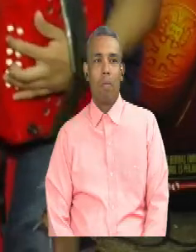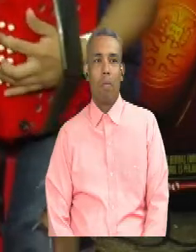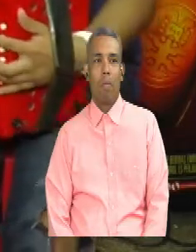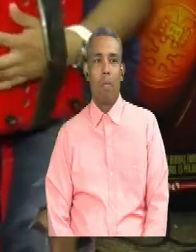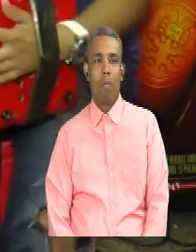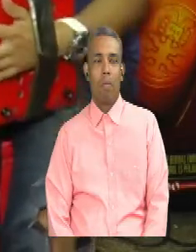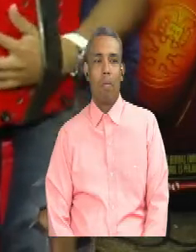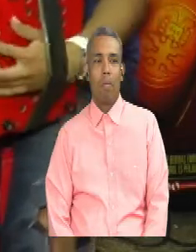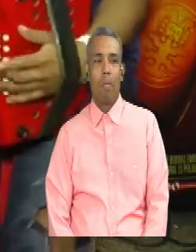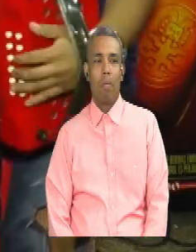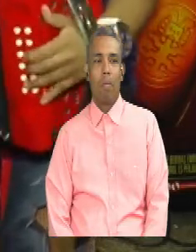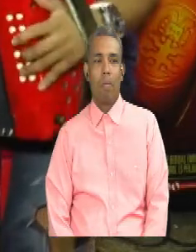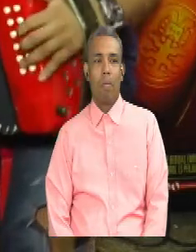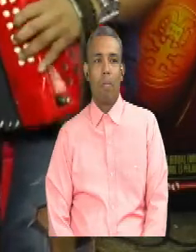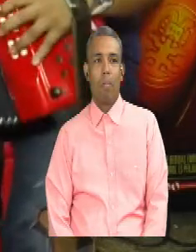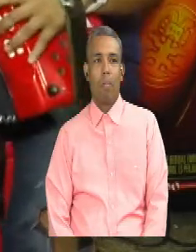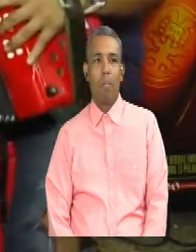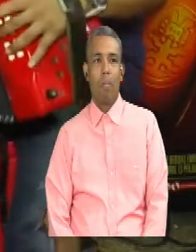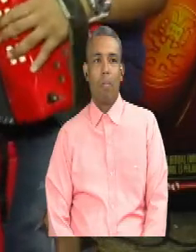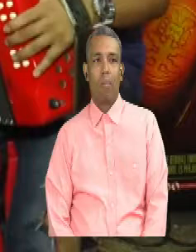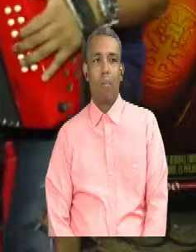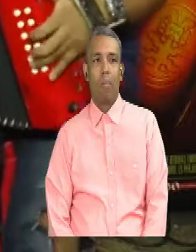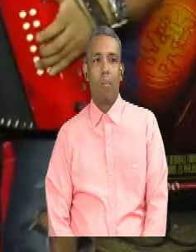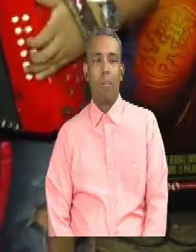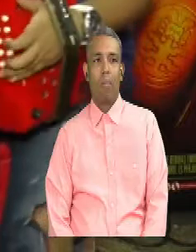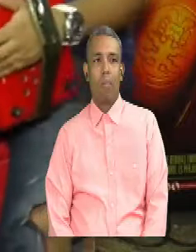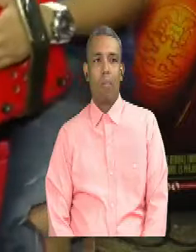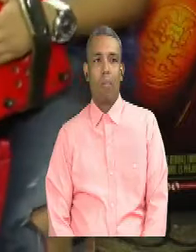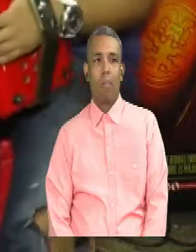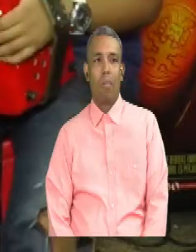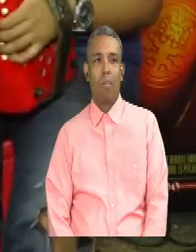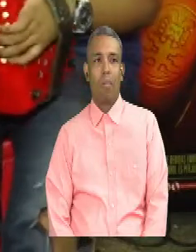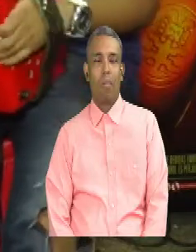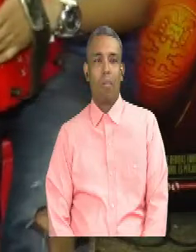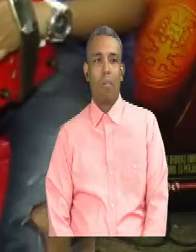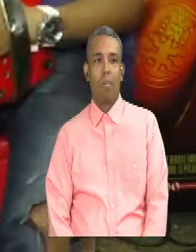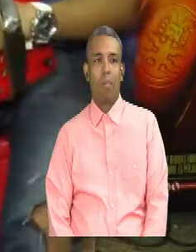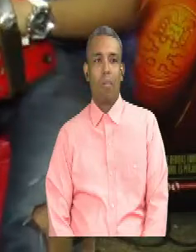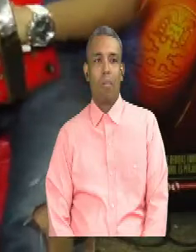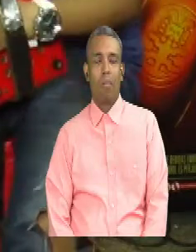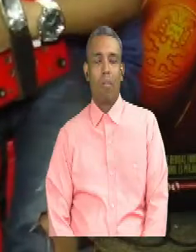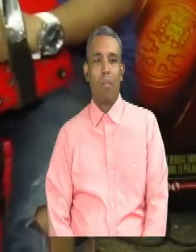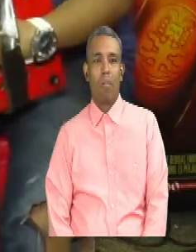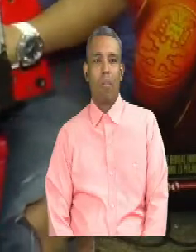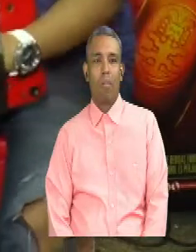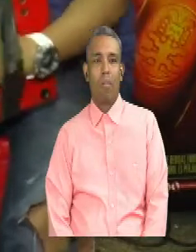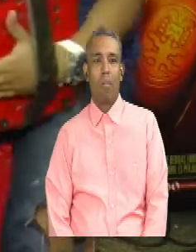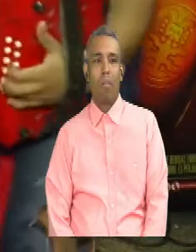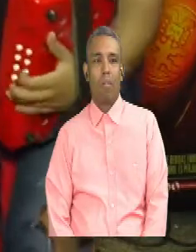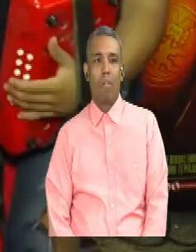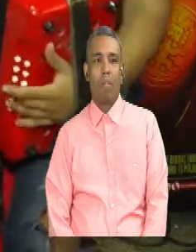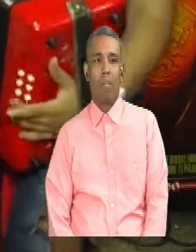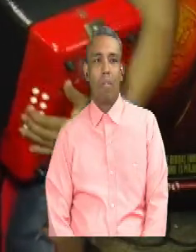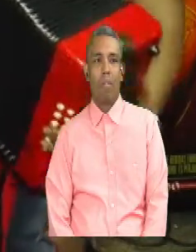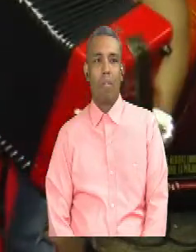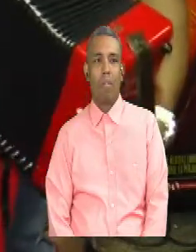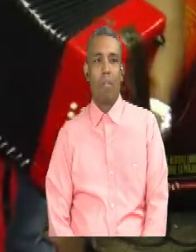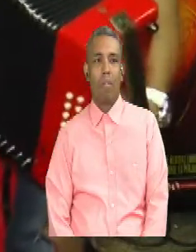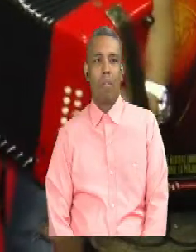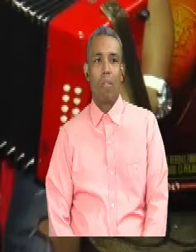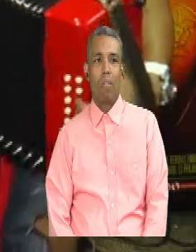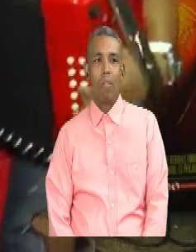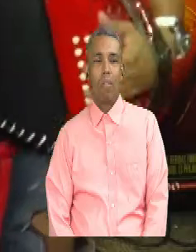cambio de tu sufrimiento, ay hombre, te daré una vida sabrosa. Tu